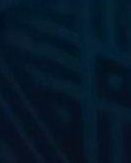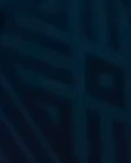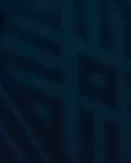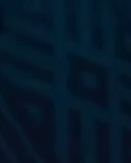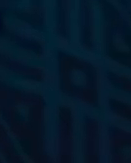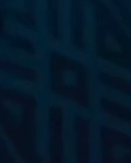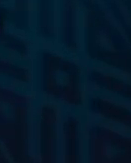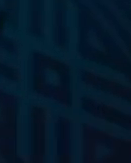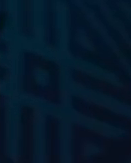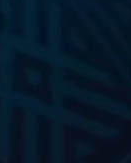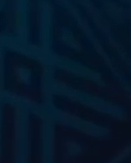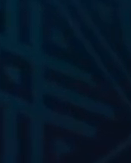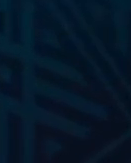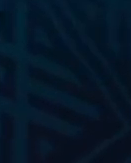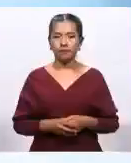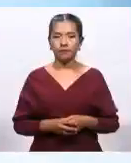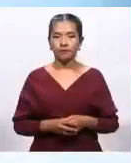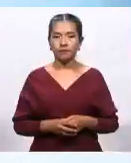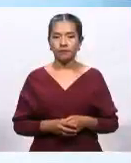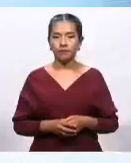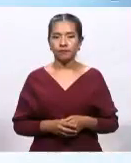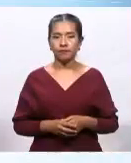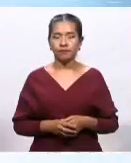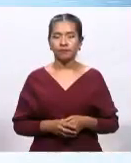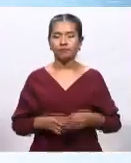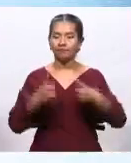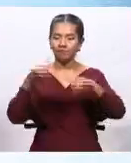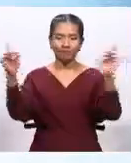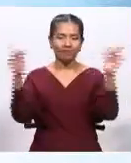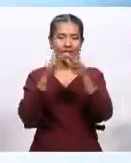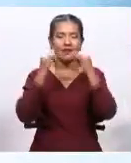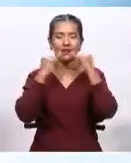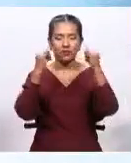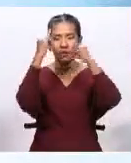Vamos a información internacional.